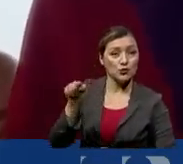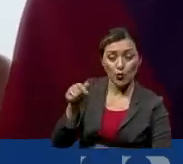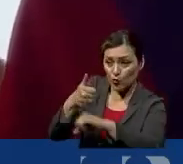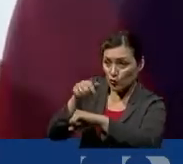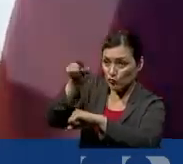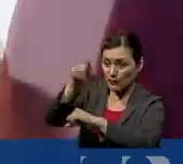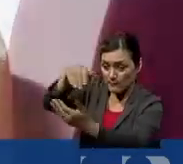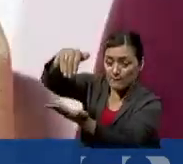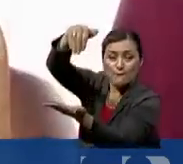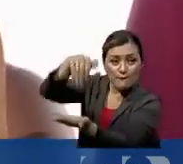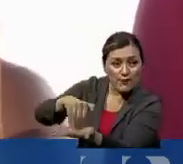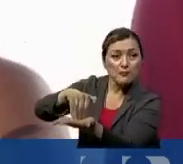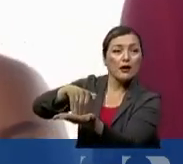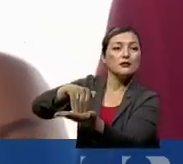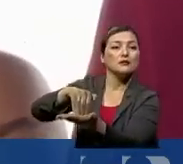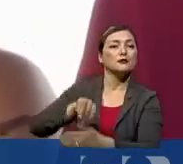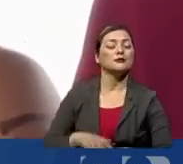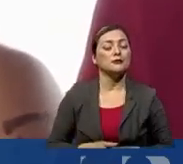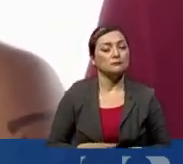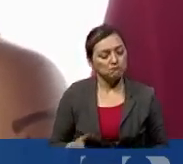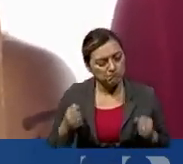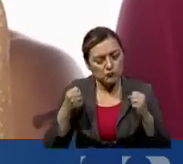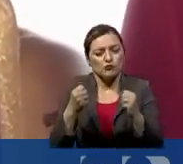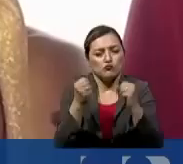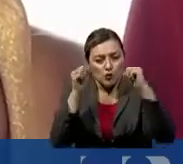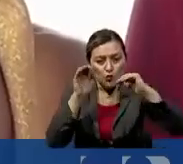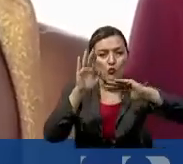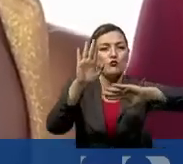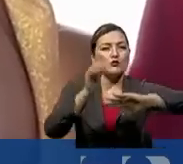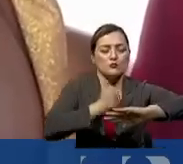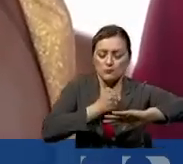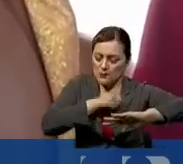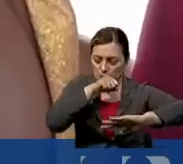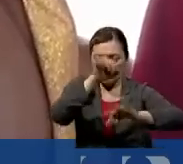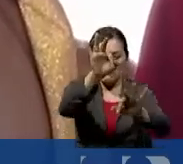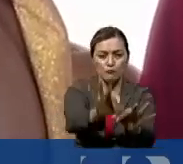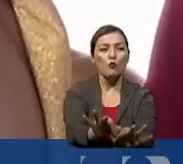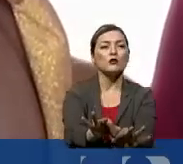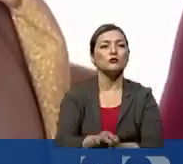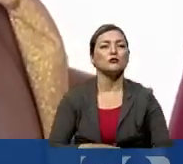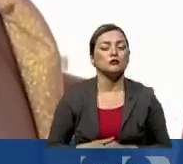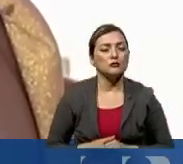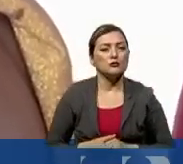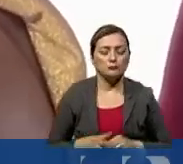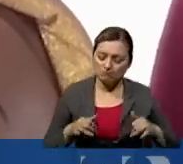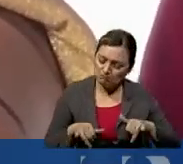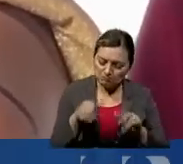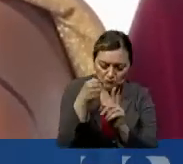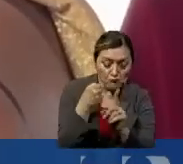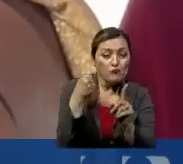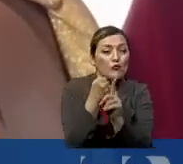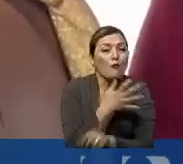sean firmes, que tengamos más compromiso con mi pueblo y sigamos adelante